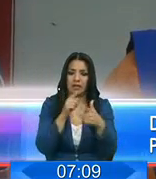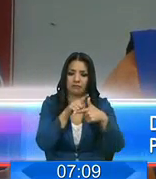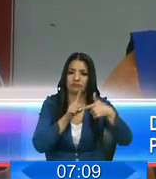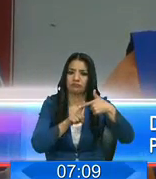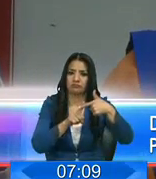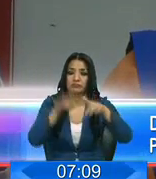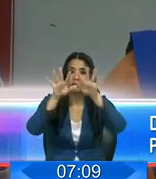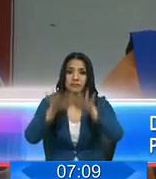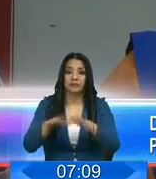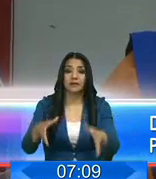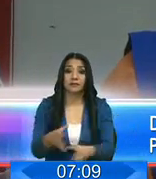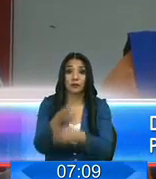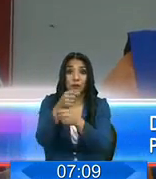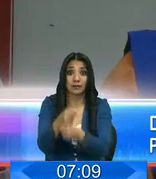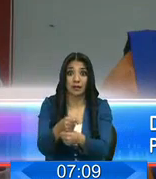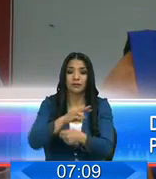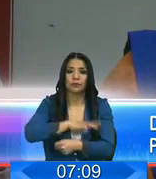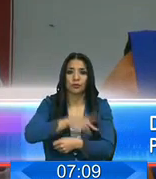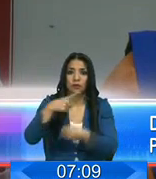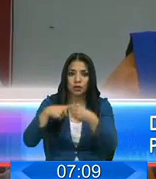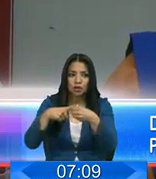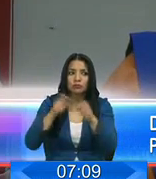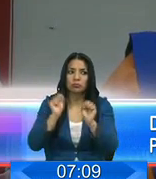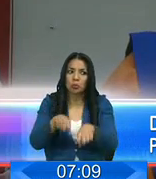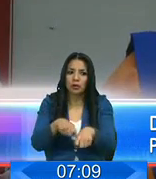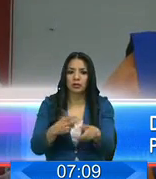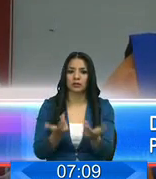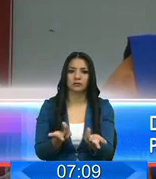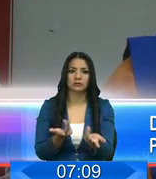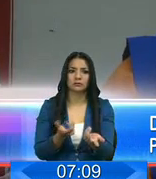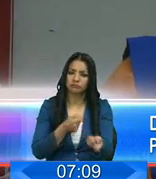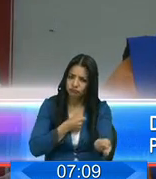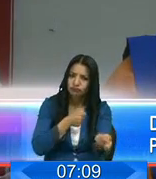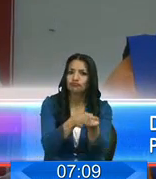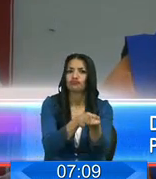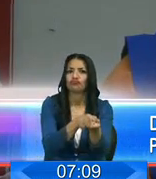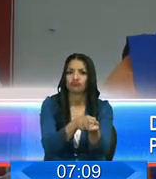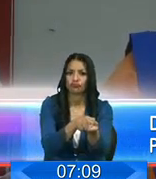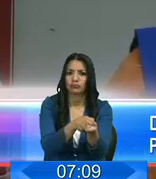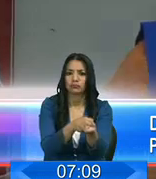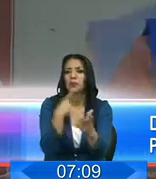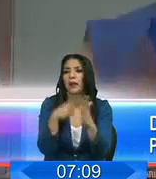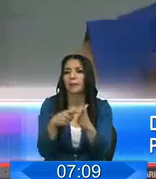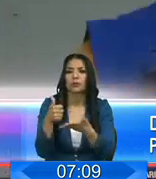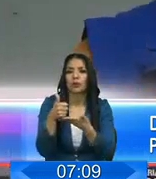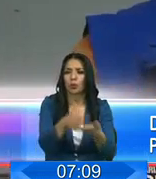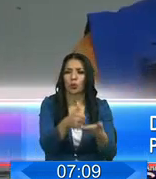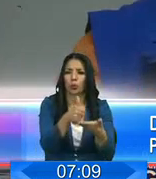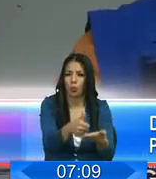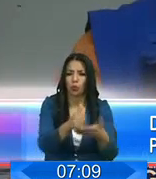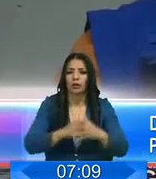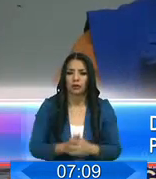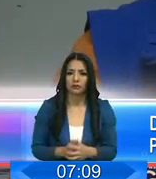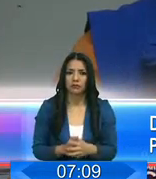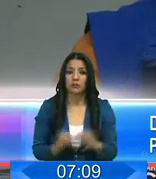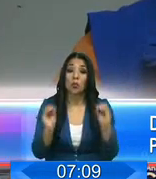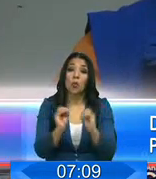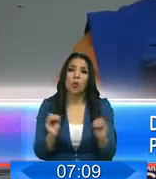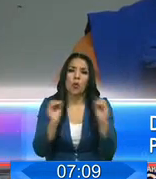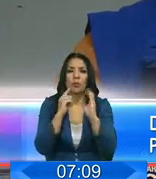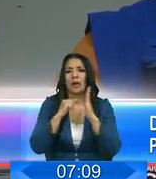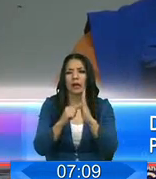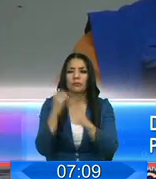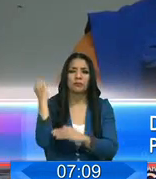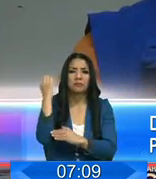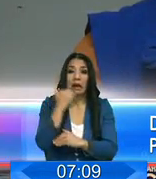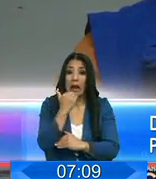Secretaría de Seguridad y Gobernabilidad nosotros podemos aportar con ayuda, mejoras para temas de